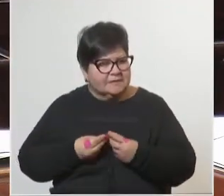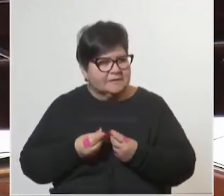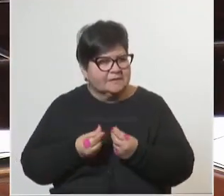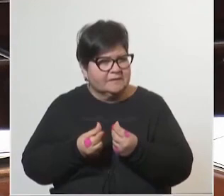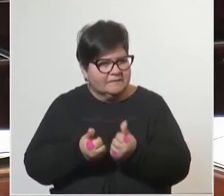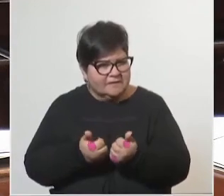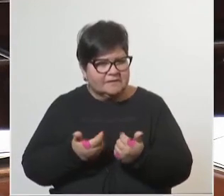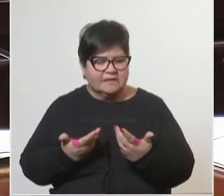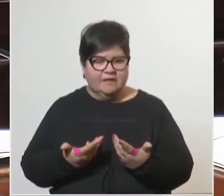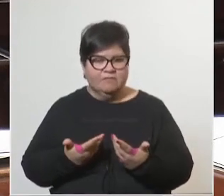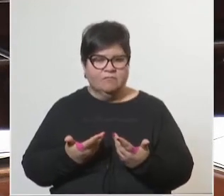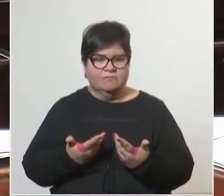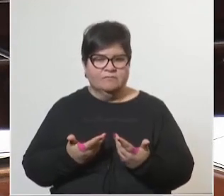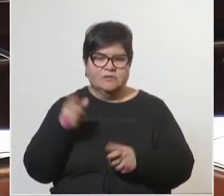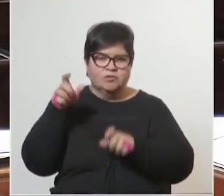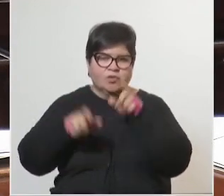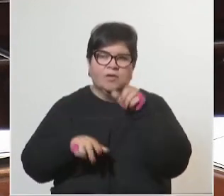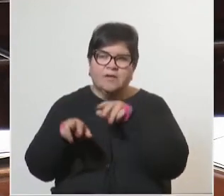sus coetáneos.